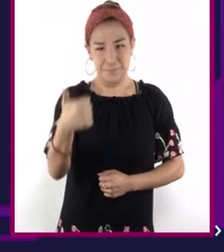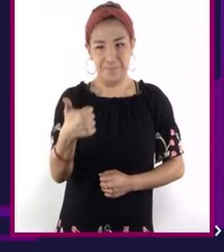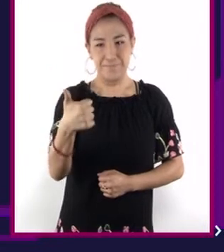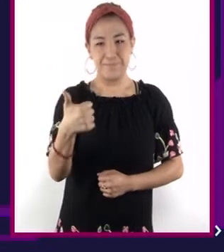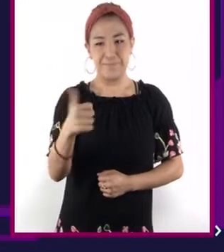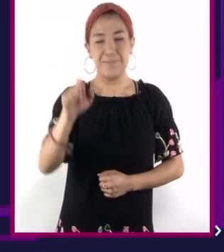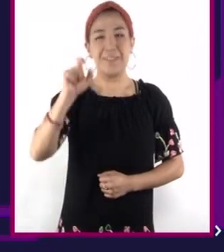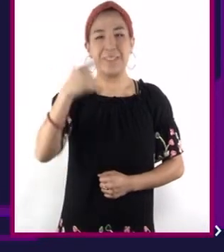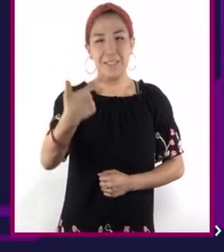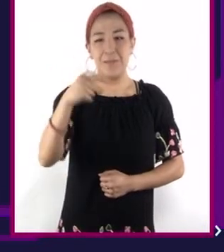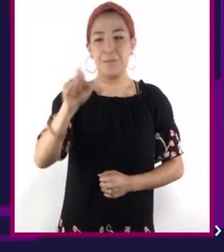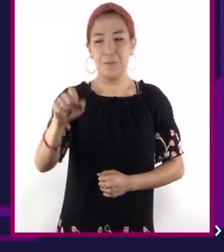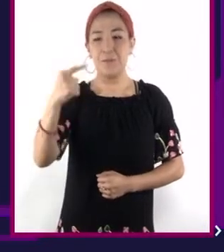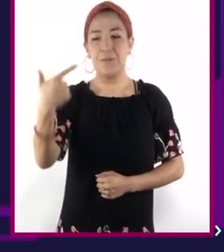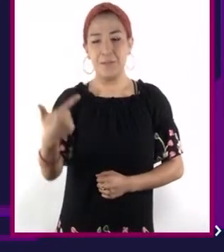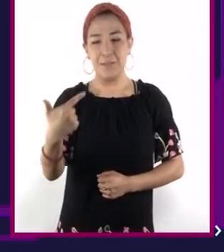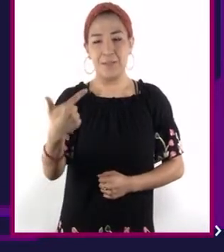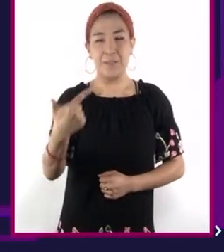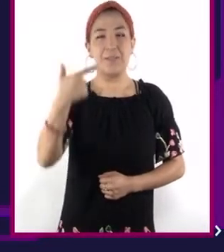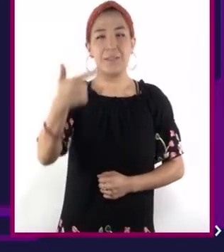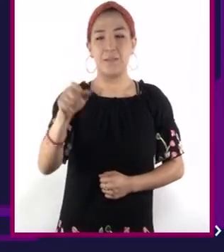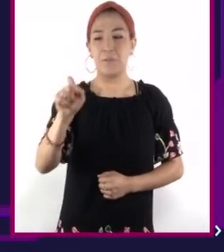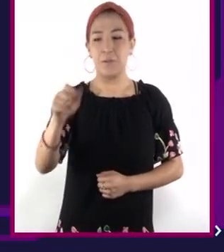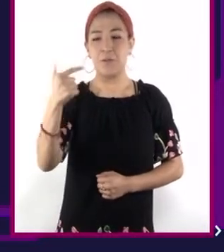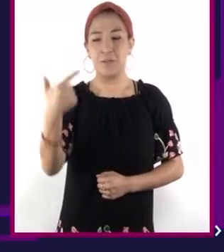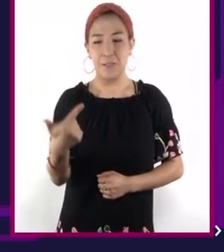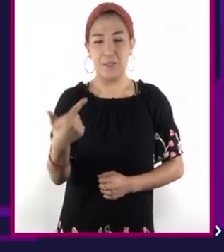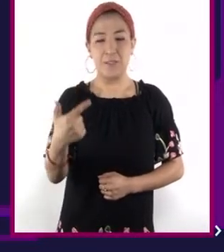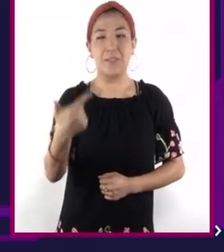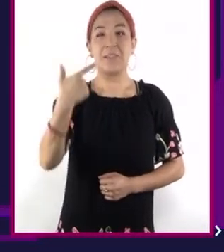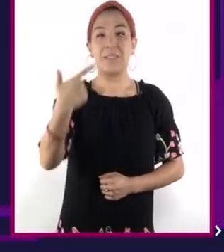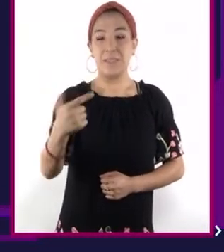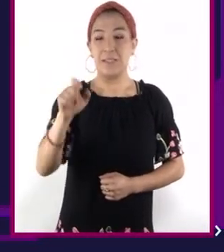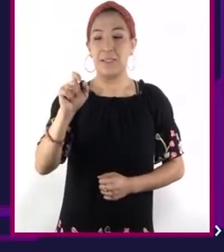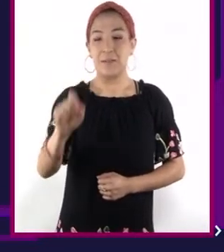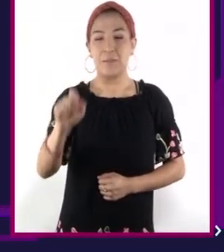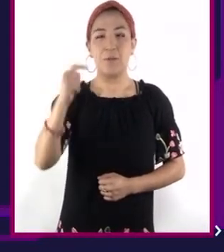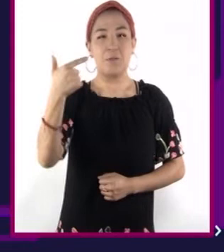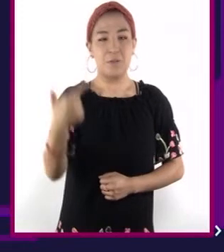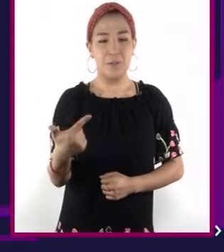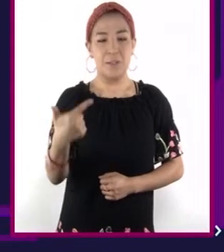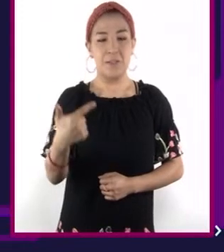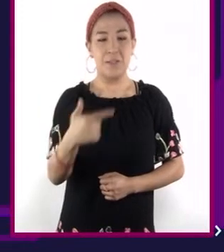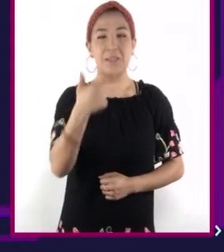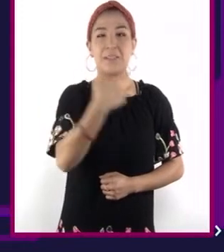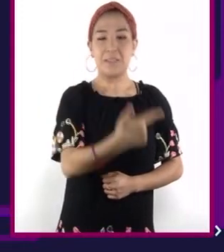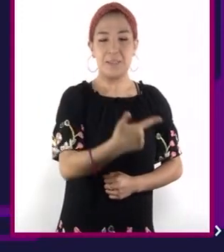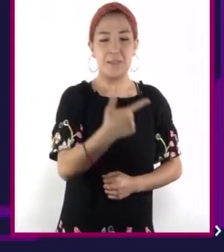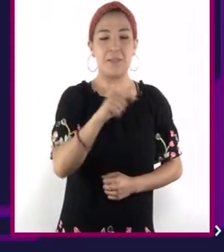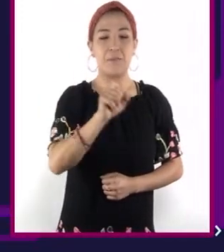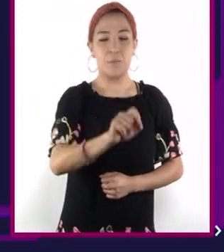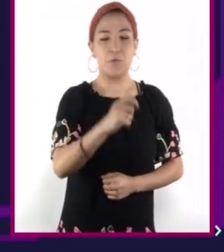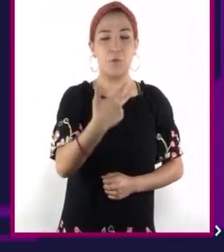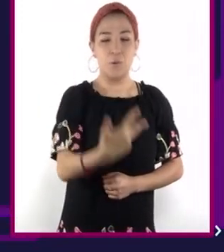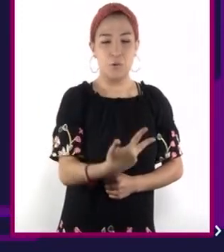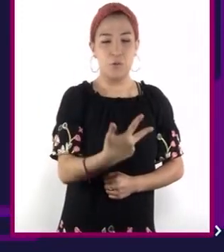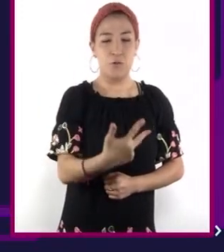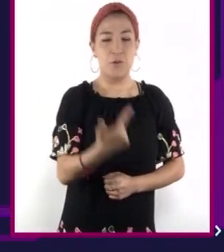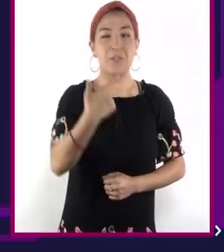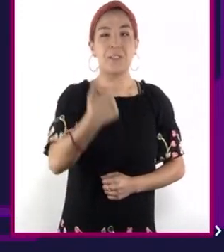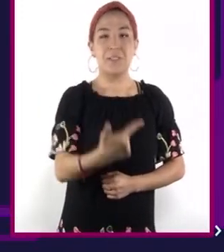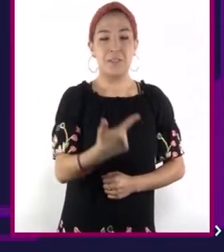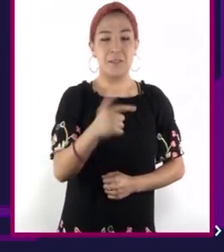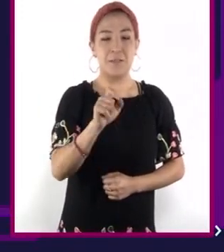7.6, 7.7, 7.7, 7.7,